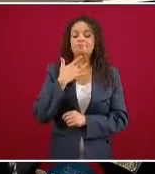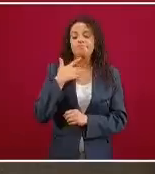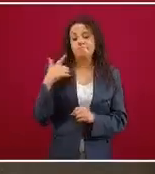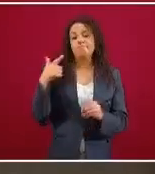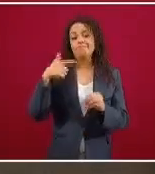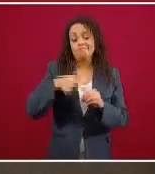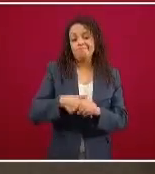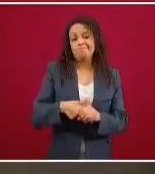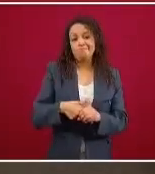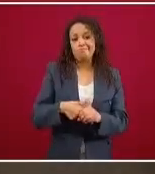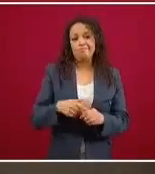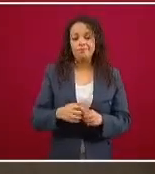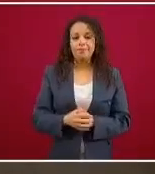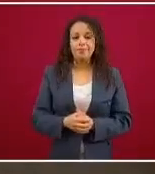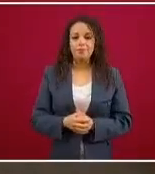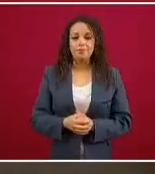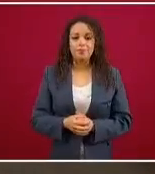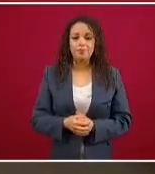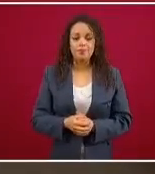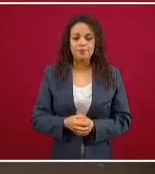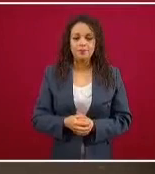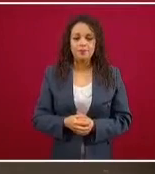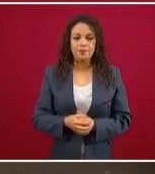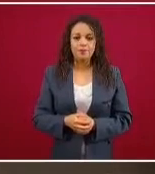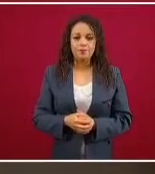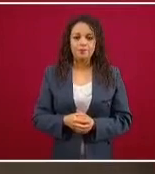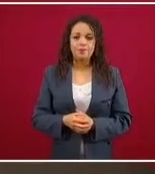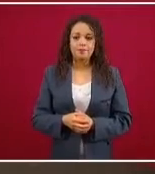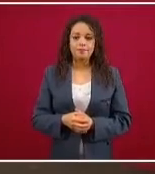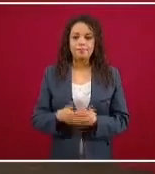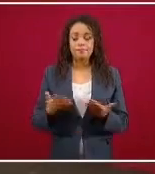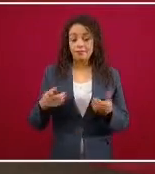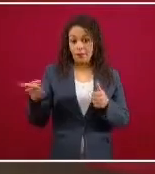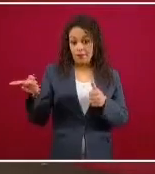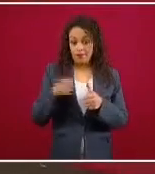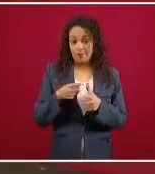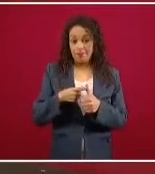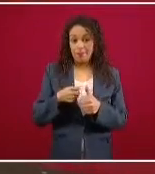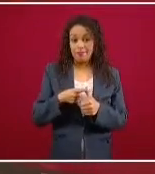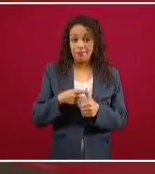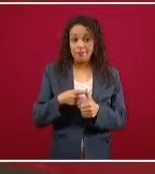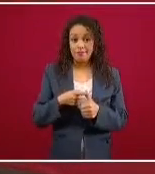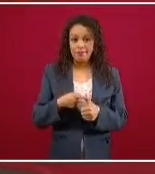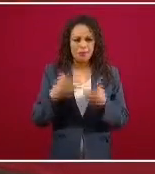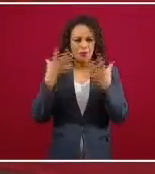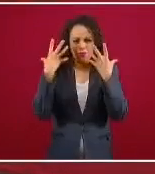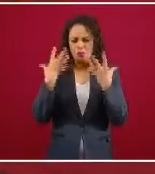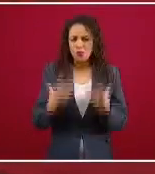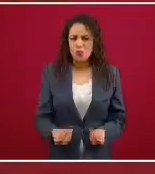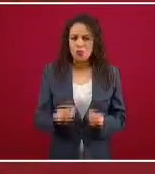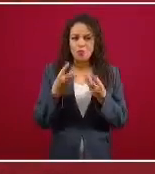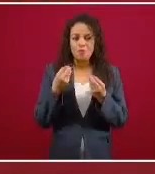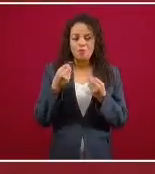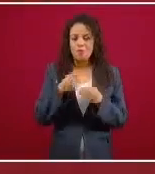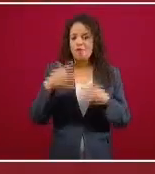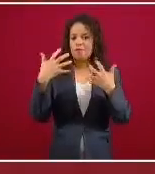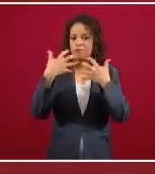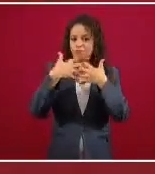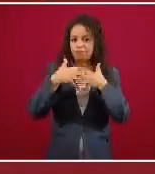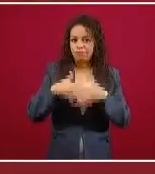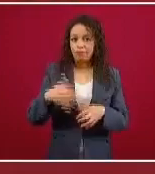porque primero había mucha producción y precios altos,